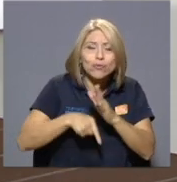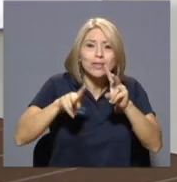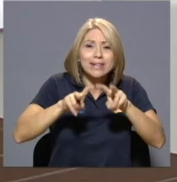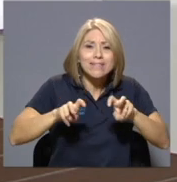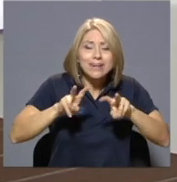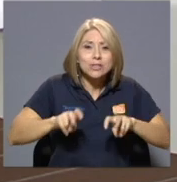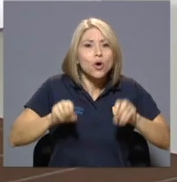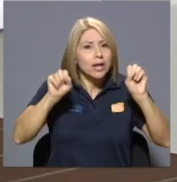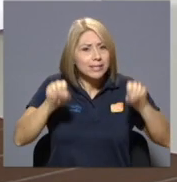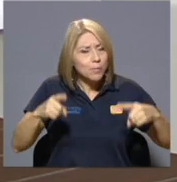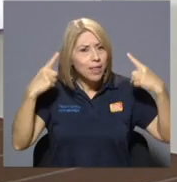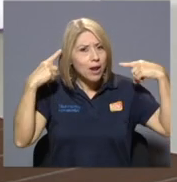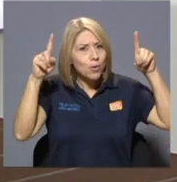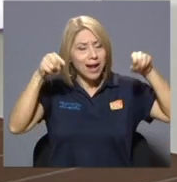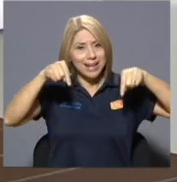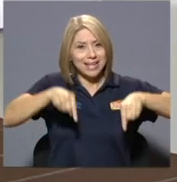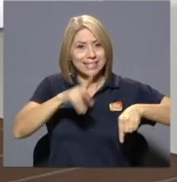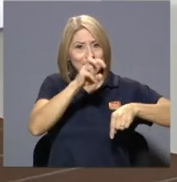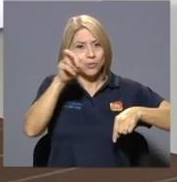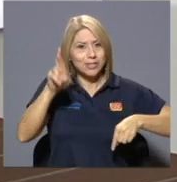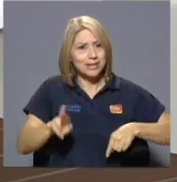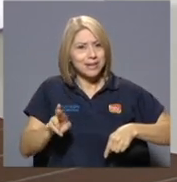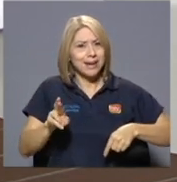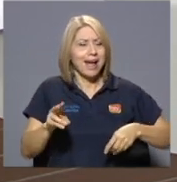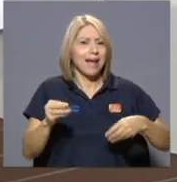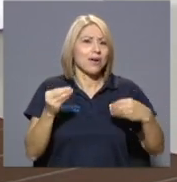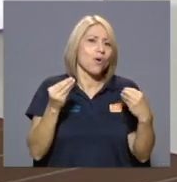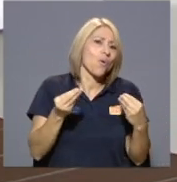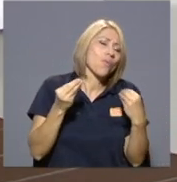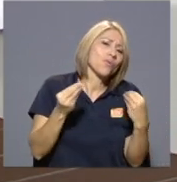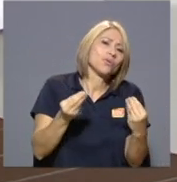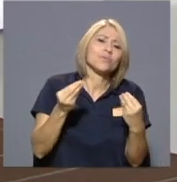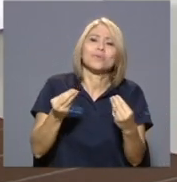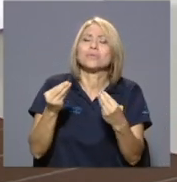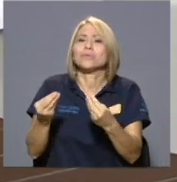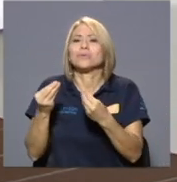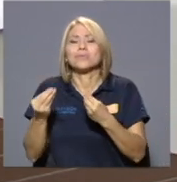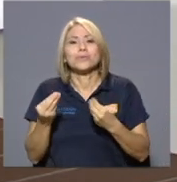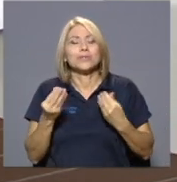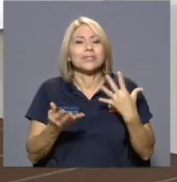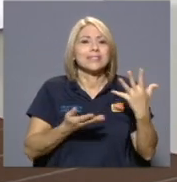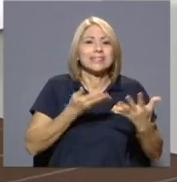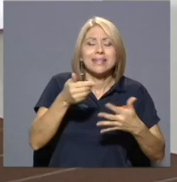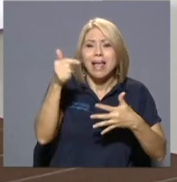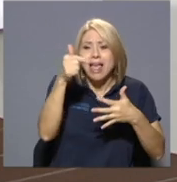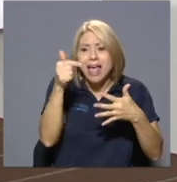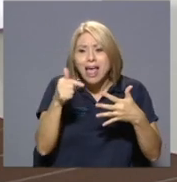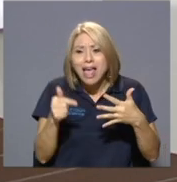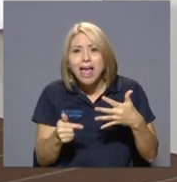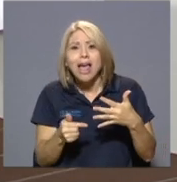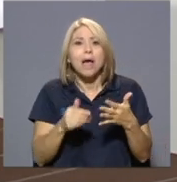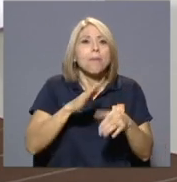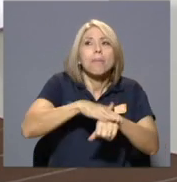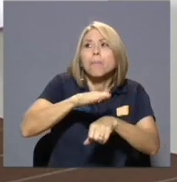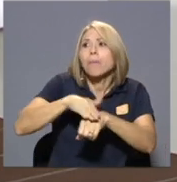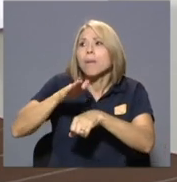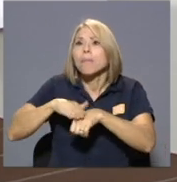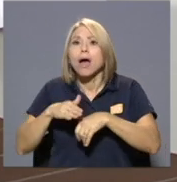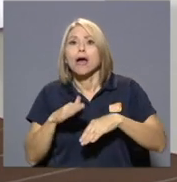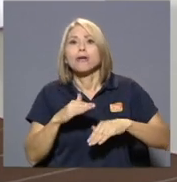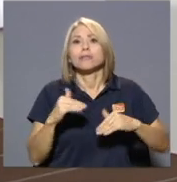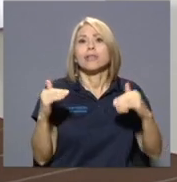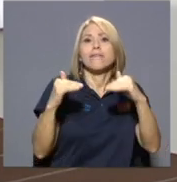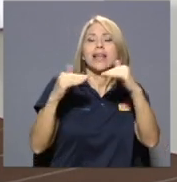esta Costa Rica tan llena de ISOs y tan llena de ese montón de papelitos que hay que completar para